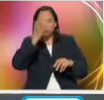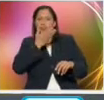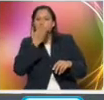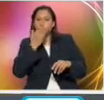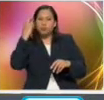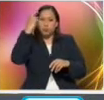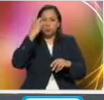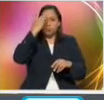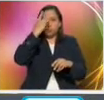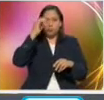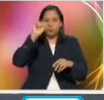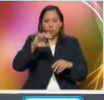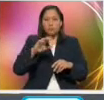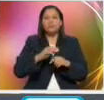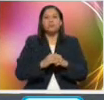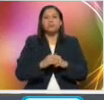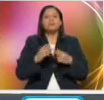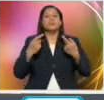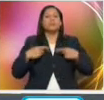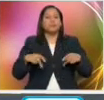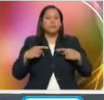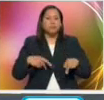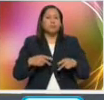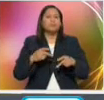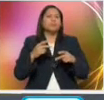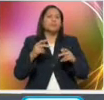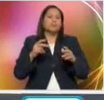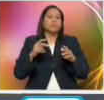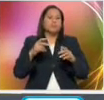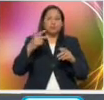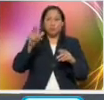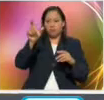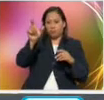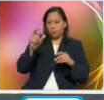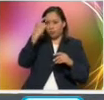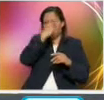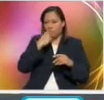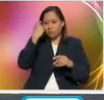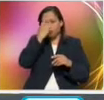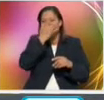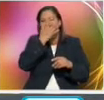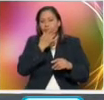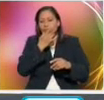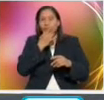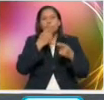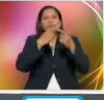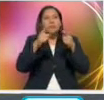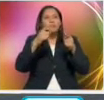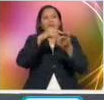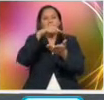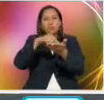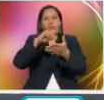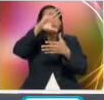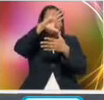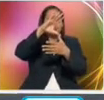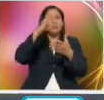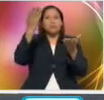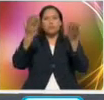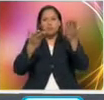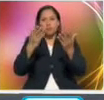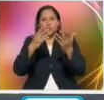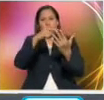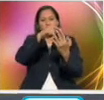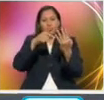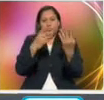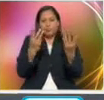Magos incluye a personas que, por sus rasgos físicos, es evidente que vienen de distintos continentes, ¿no es así? Claro